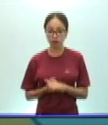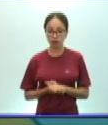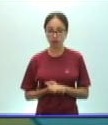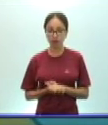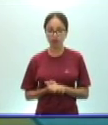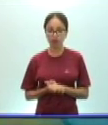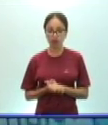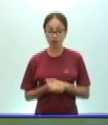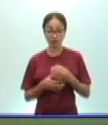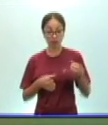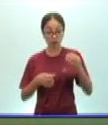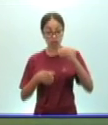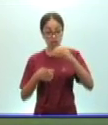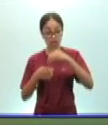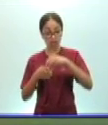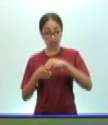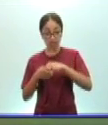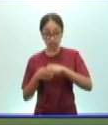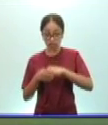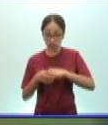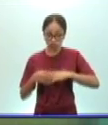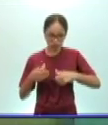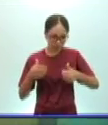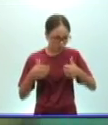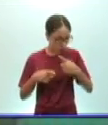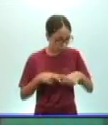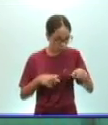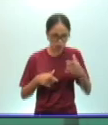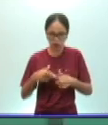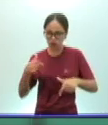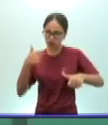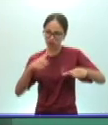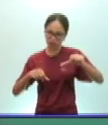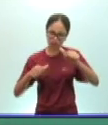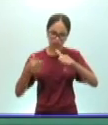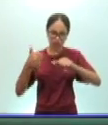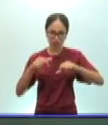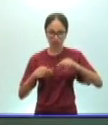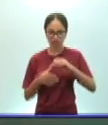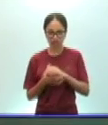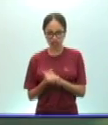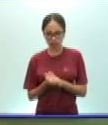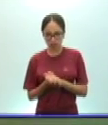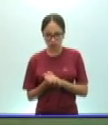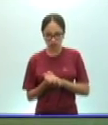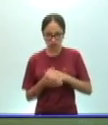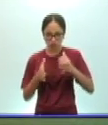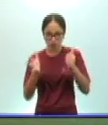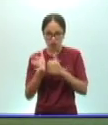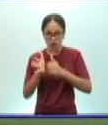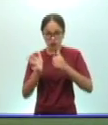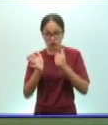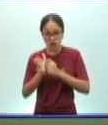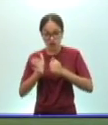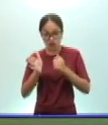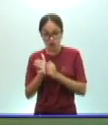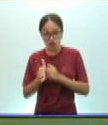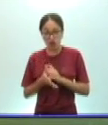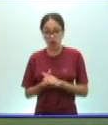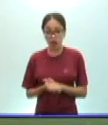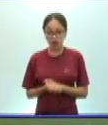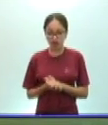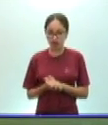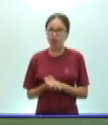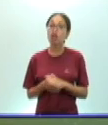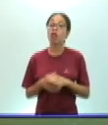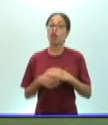Se añaden una serie de productos químicos para convertir los sólidos en copos llamados flóculos. Estos copos